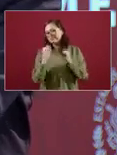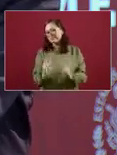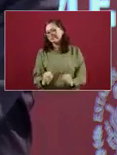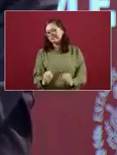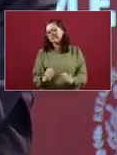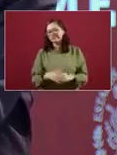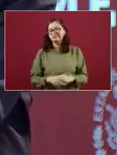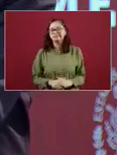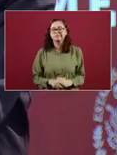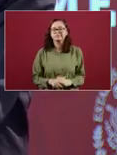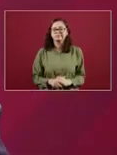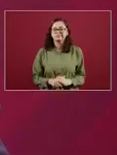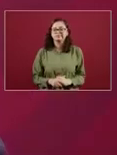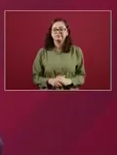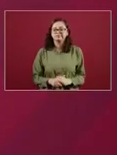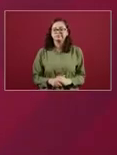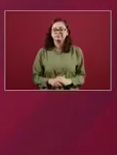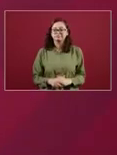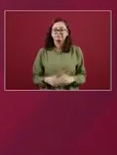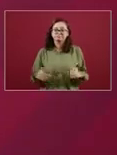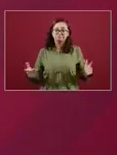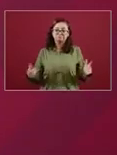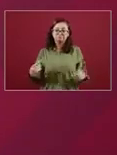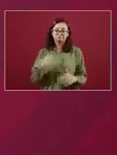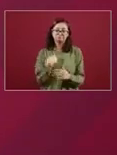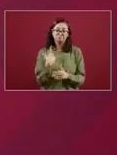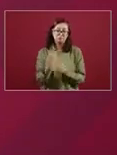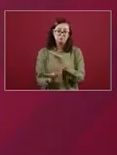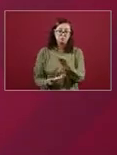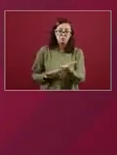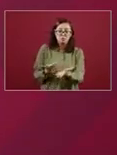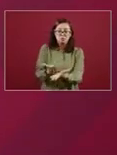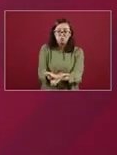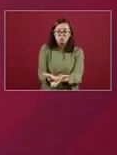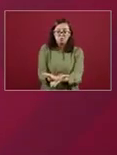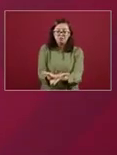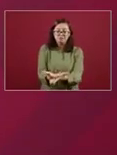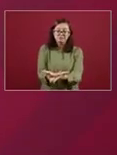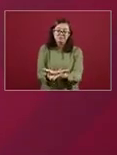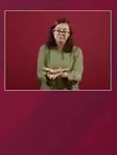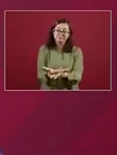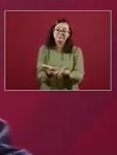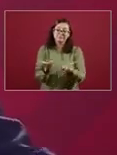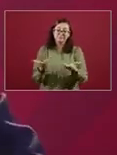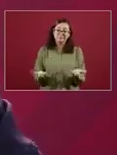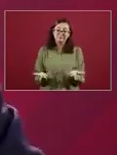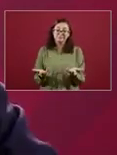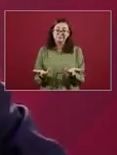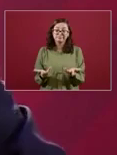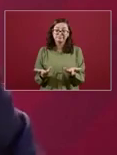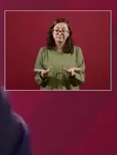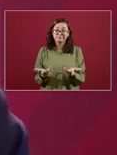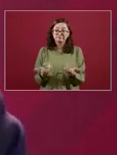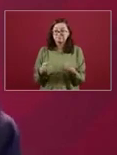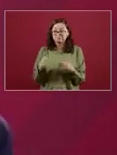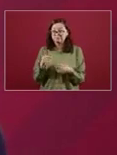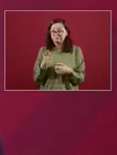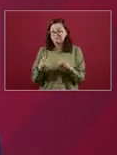Y lo que planteo es precisamente que ya no siga